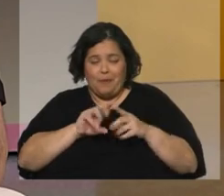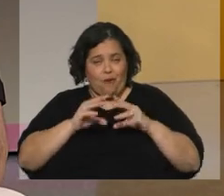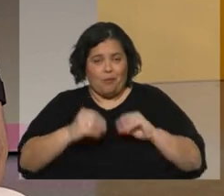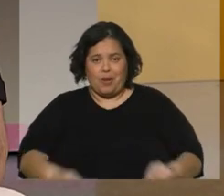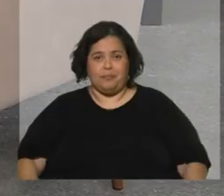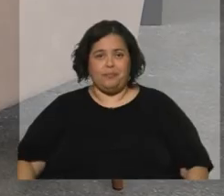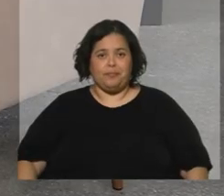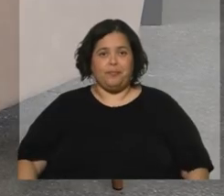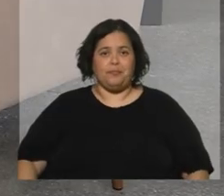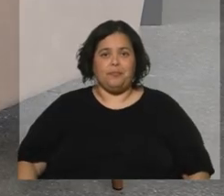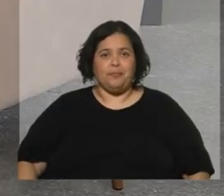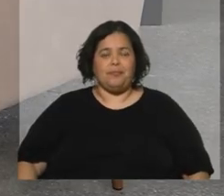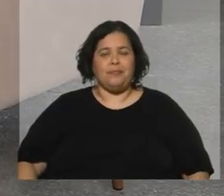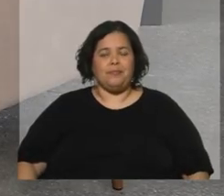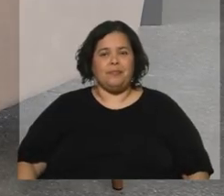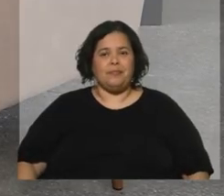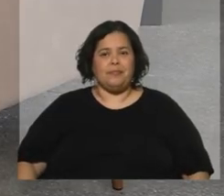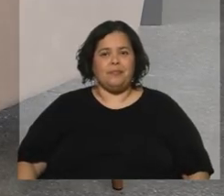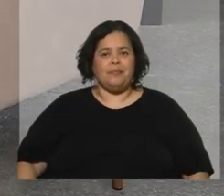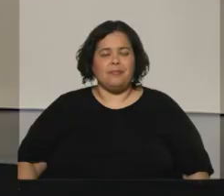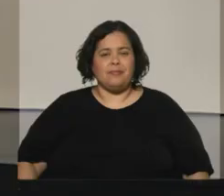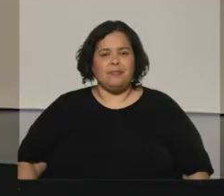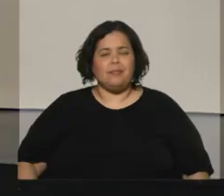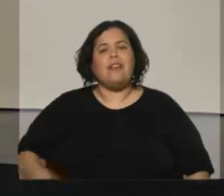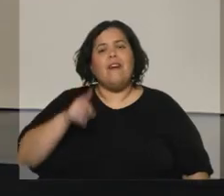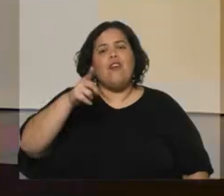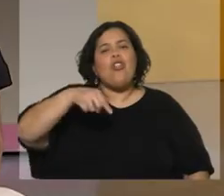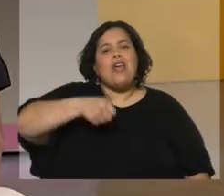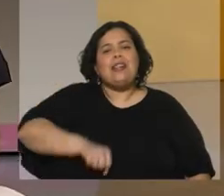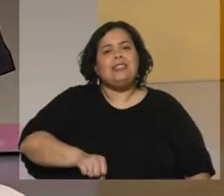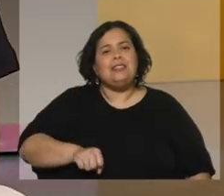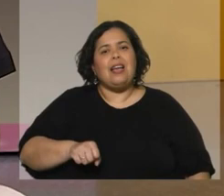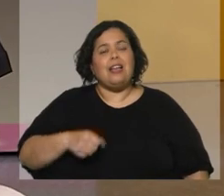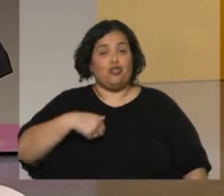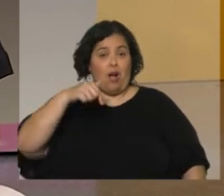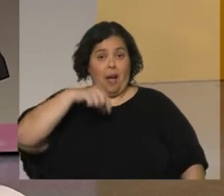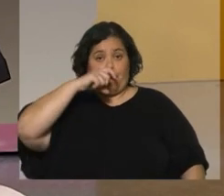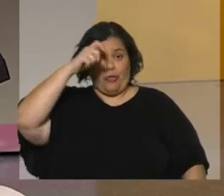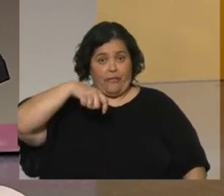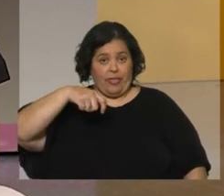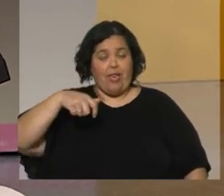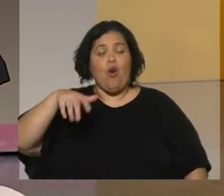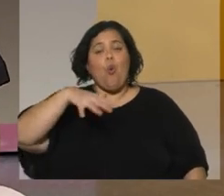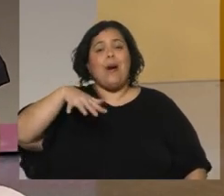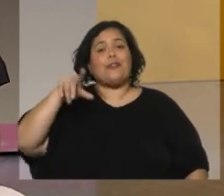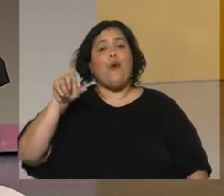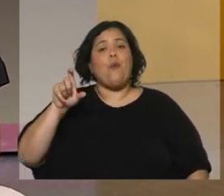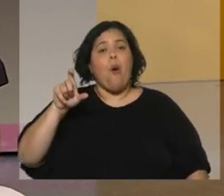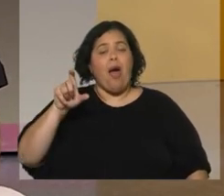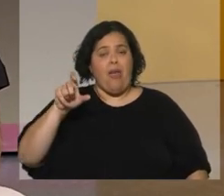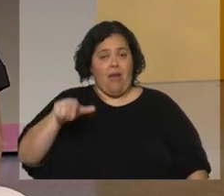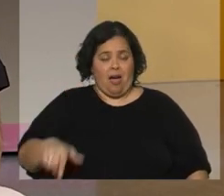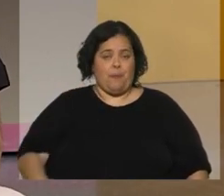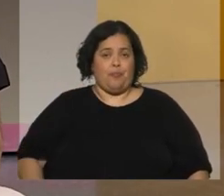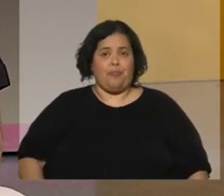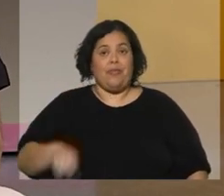sí seguramente ahora hablamos de eso Dónde naciste Bueno yo nací en Montevideo nací en la aguada nací en Fernández